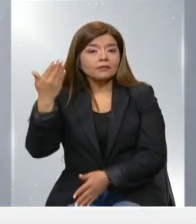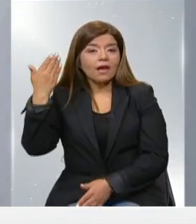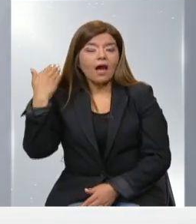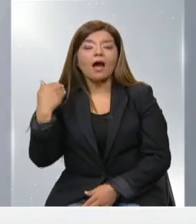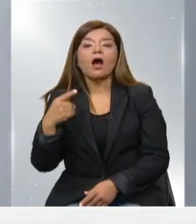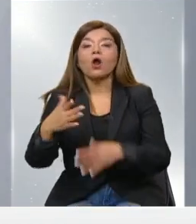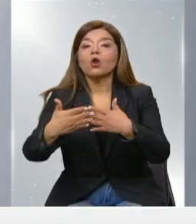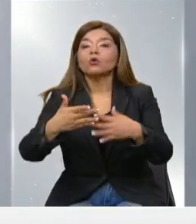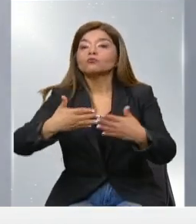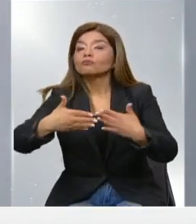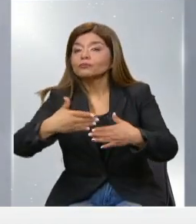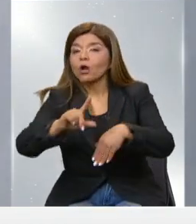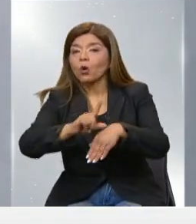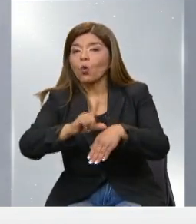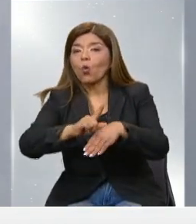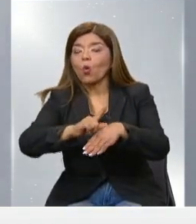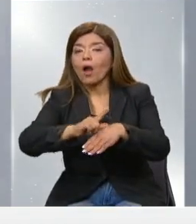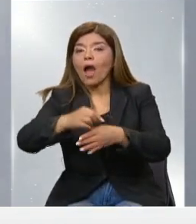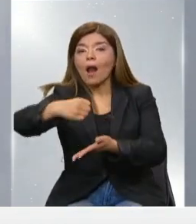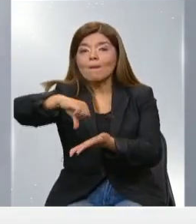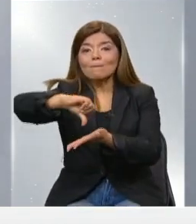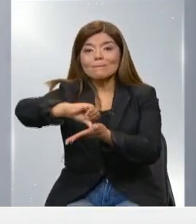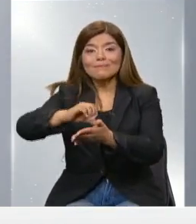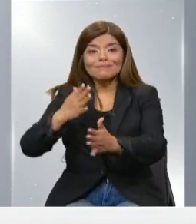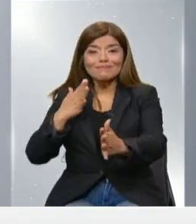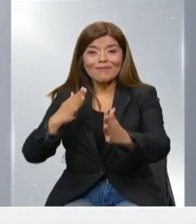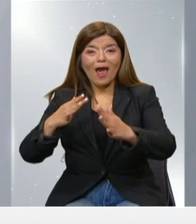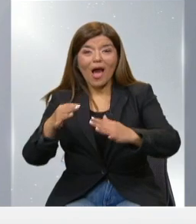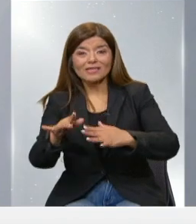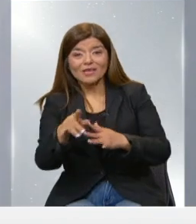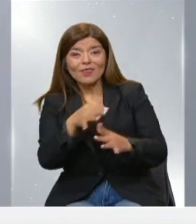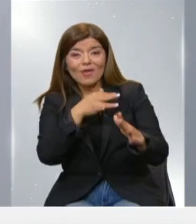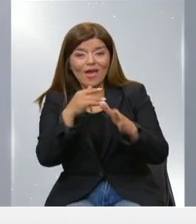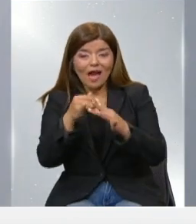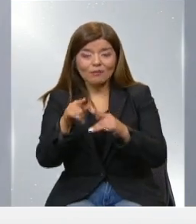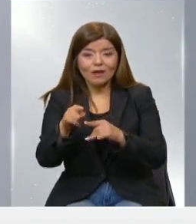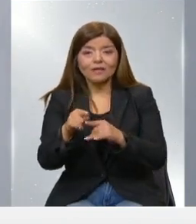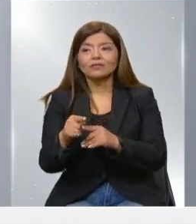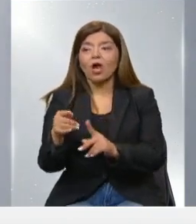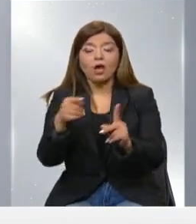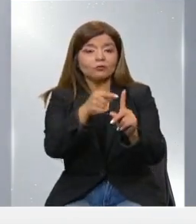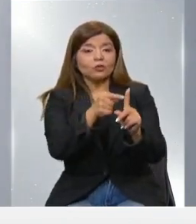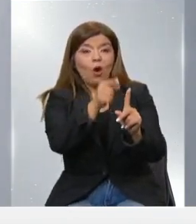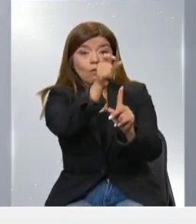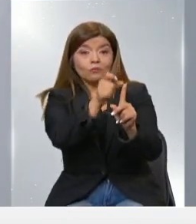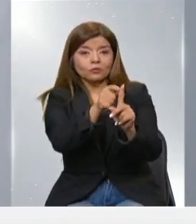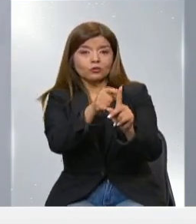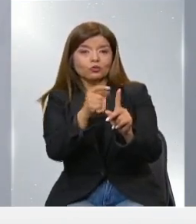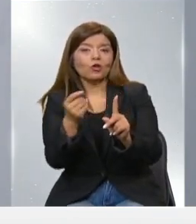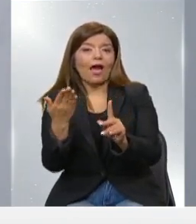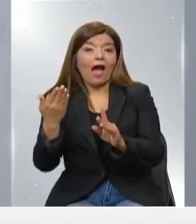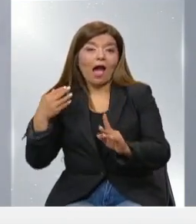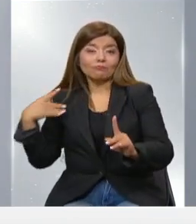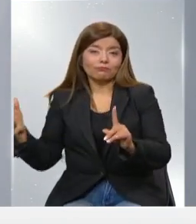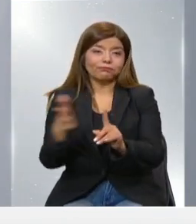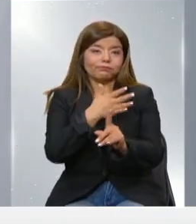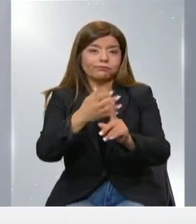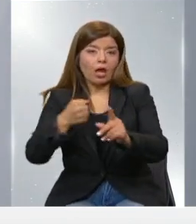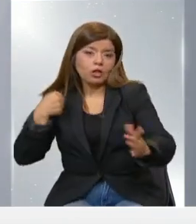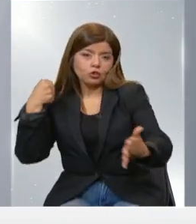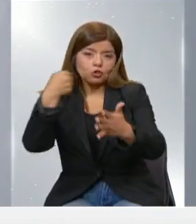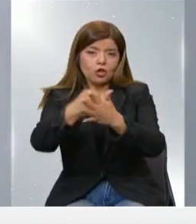en el sector de Plaza de Armas. Un fiscalizador fue atacado por tres individuos, quienes incluso previamente habrían chocado al vehículo